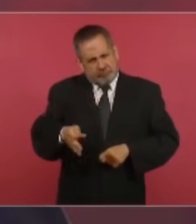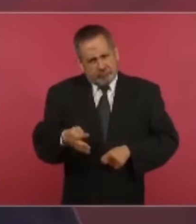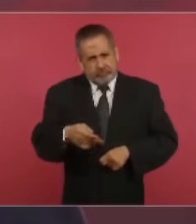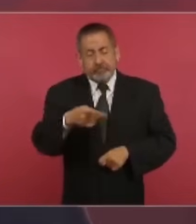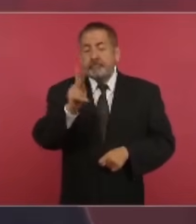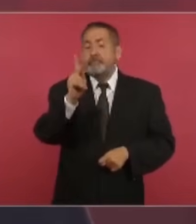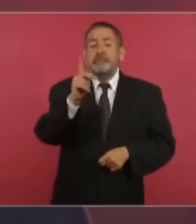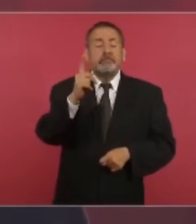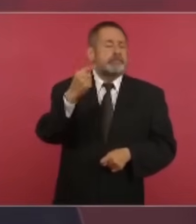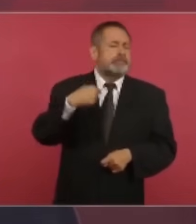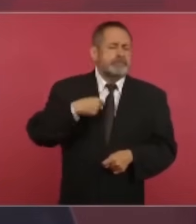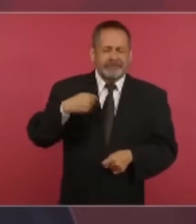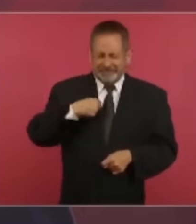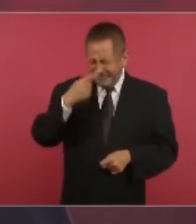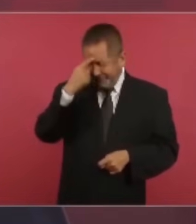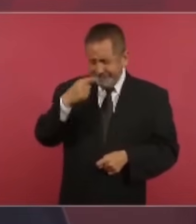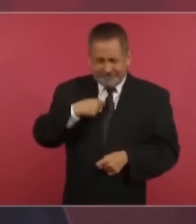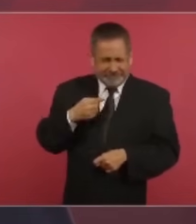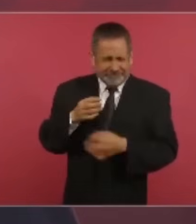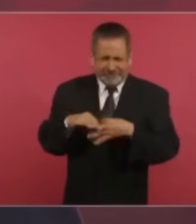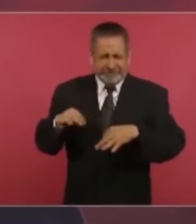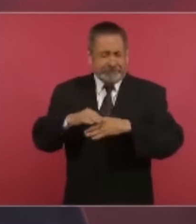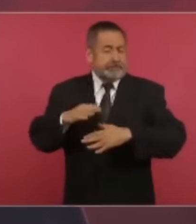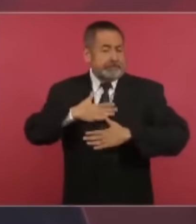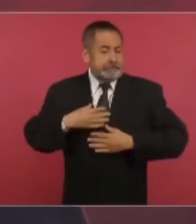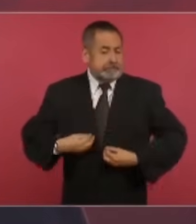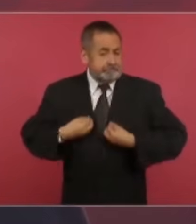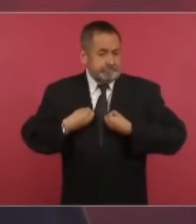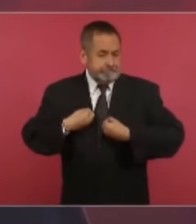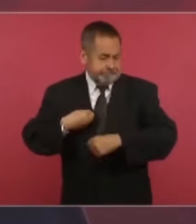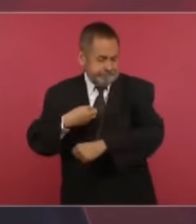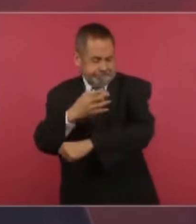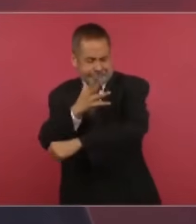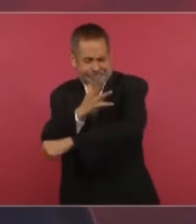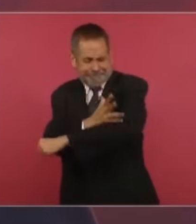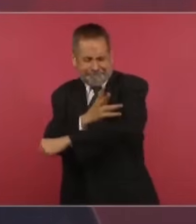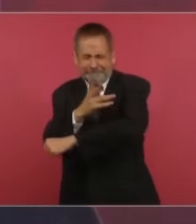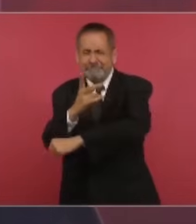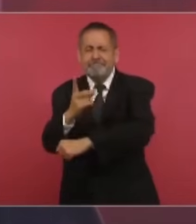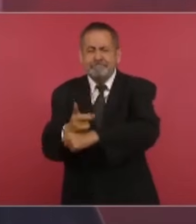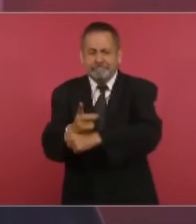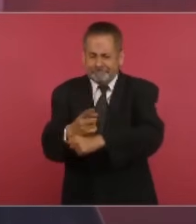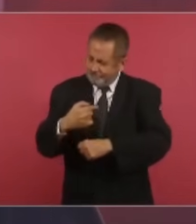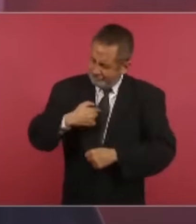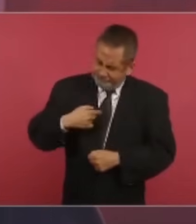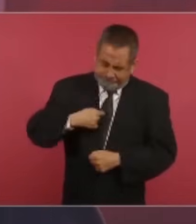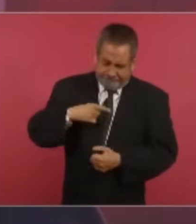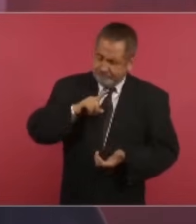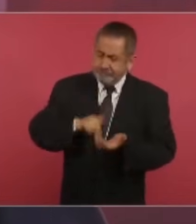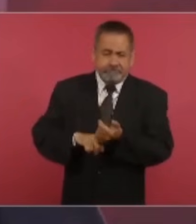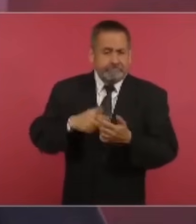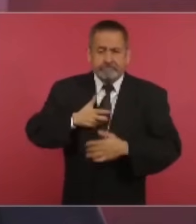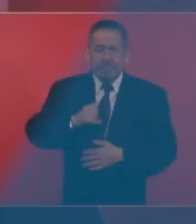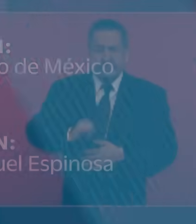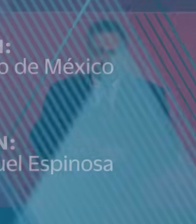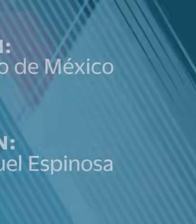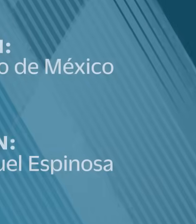es actuar con honestidad. No soy un falsario.